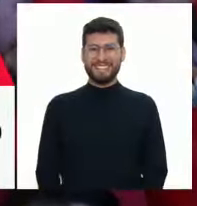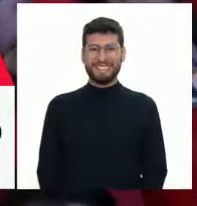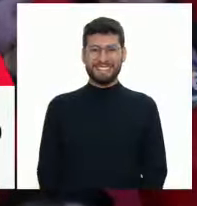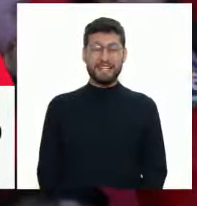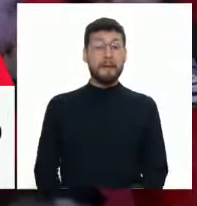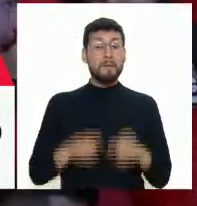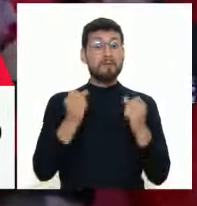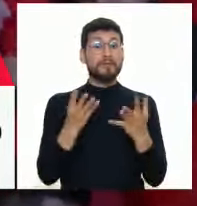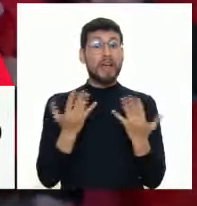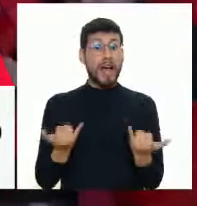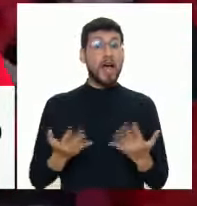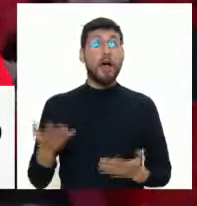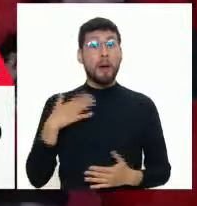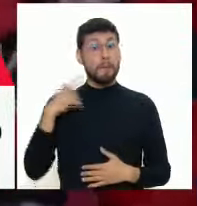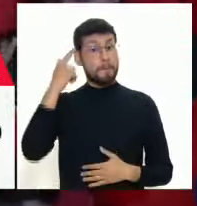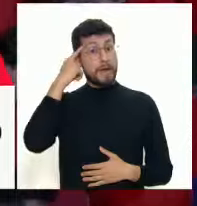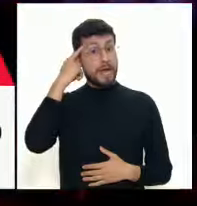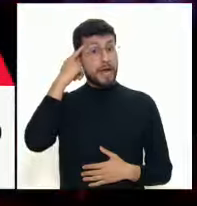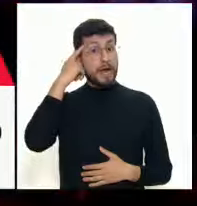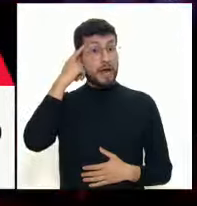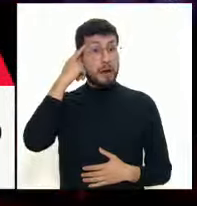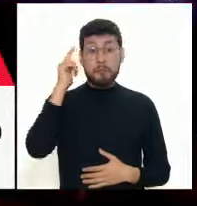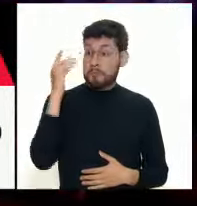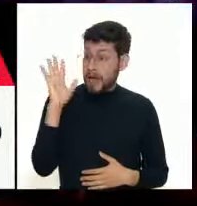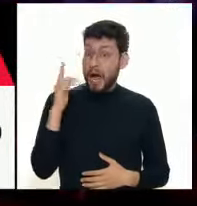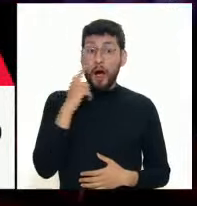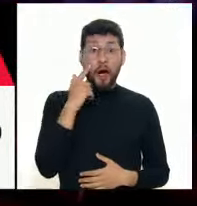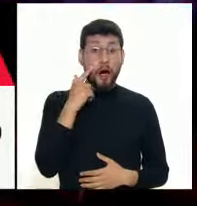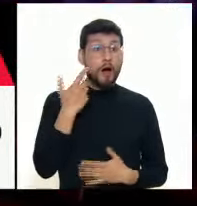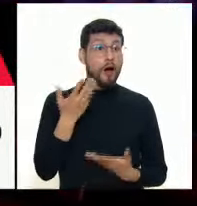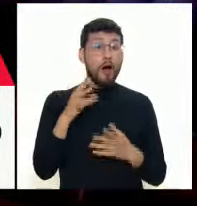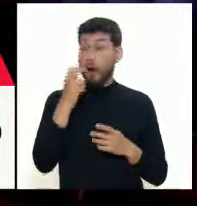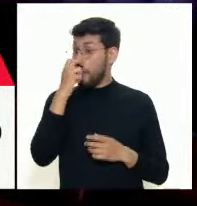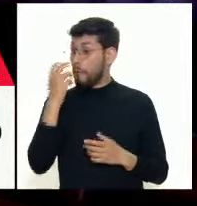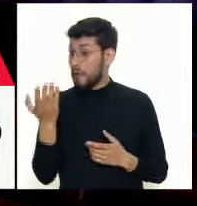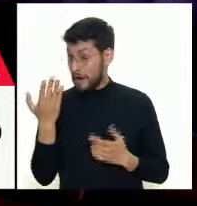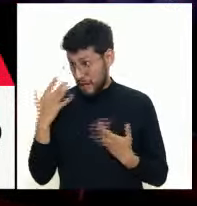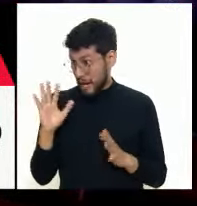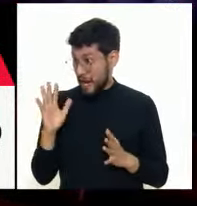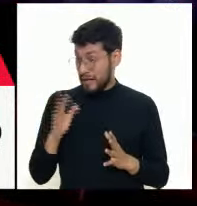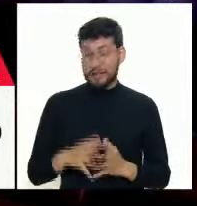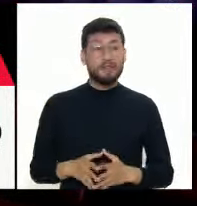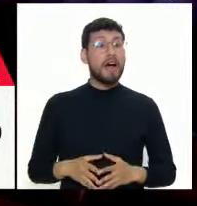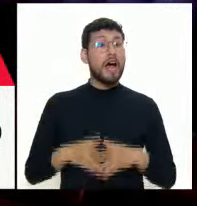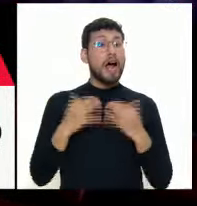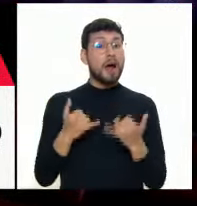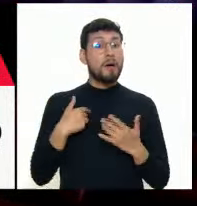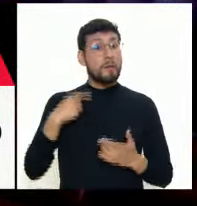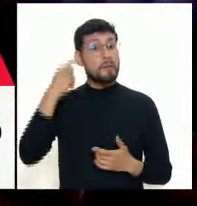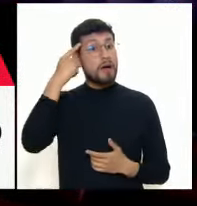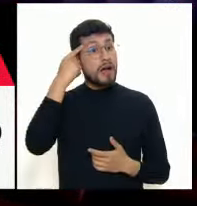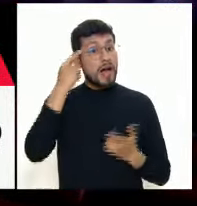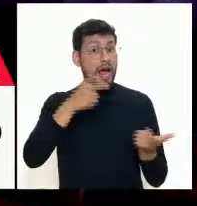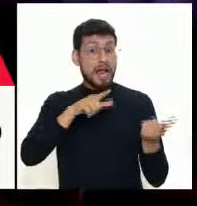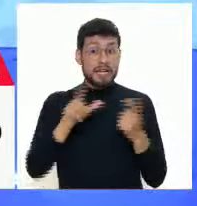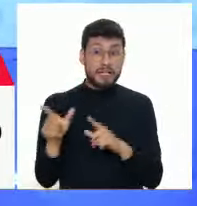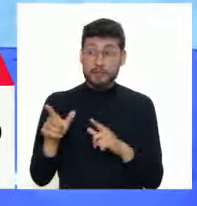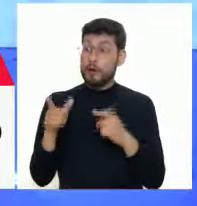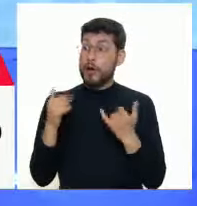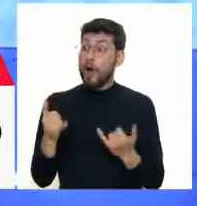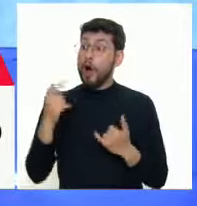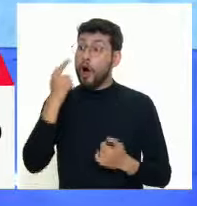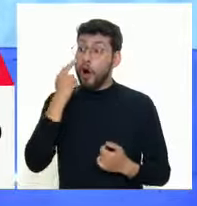aplauso! Bueno, entonces yo creo que ya conocemos bastante sobre la curiosidad, ¿verdad? Uh-huh. Entonces yo creo que estamos listos